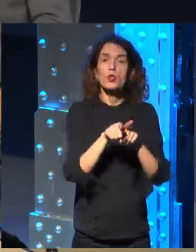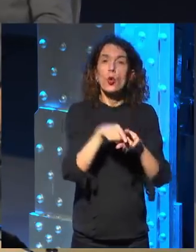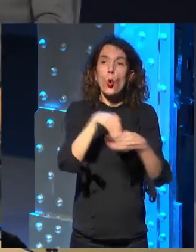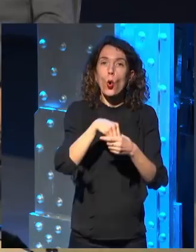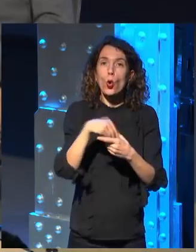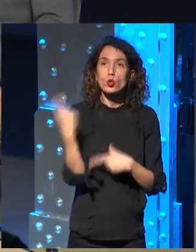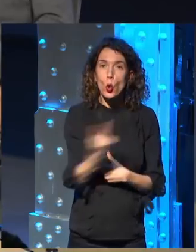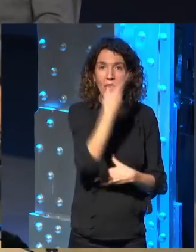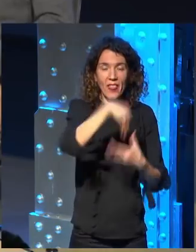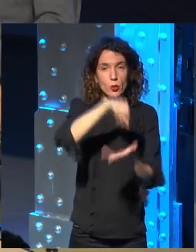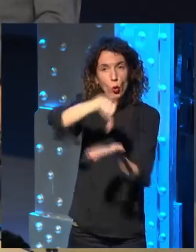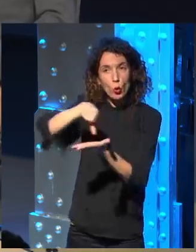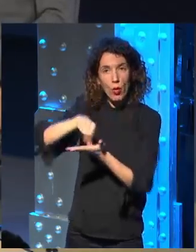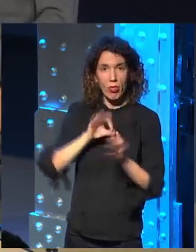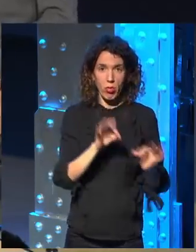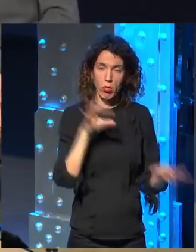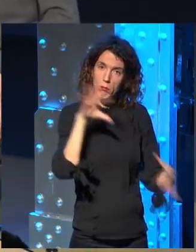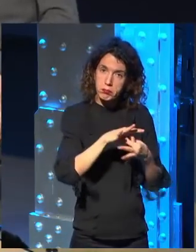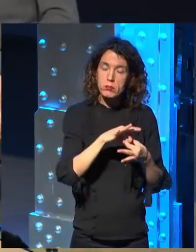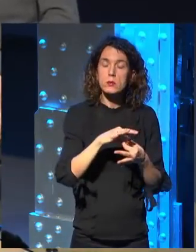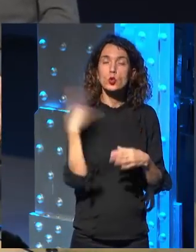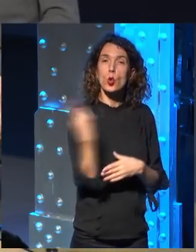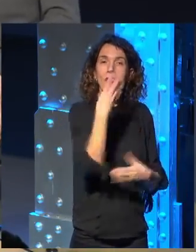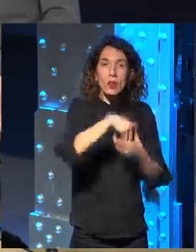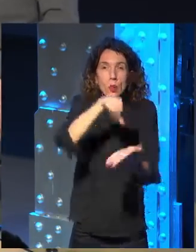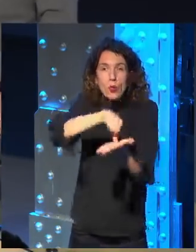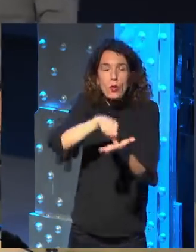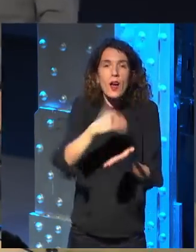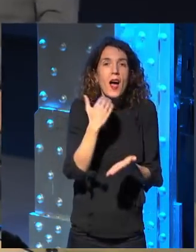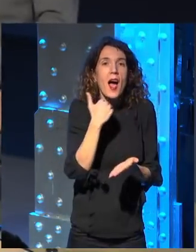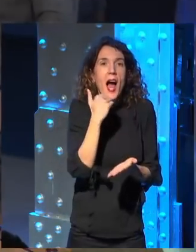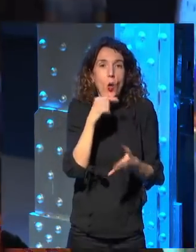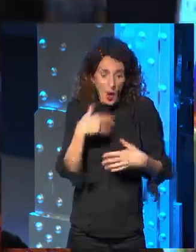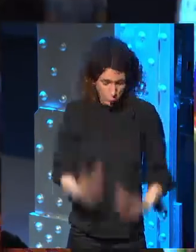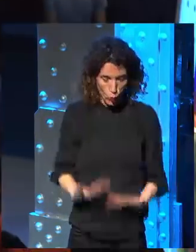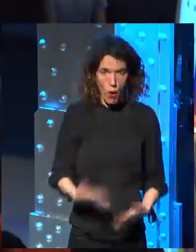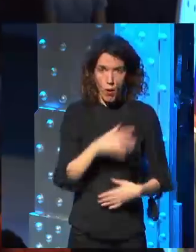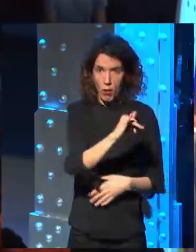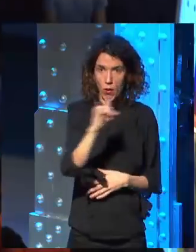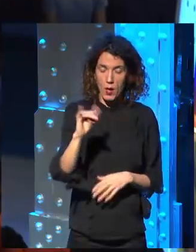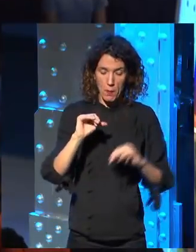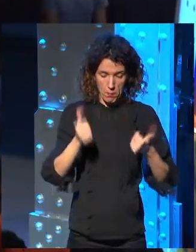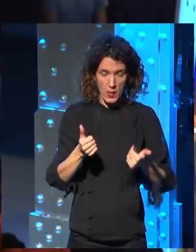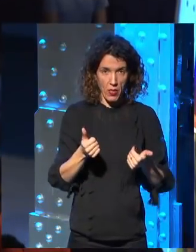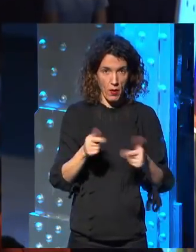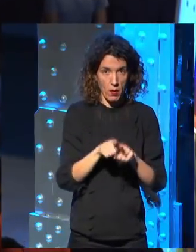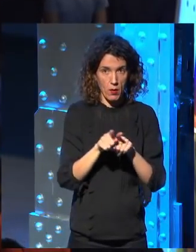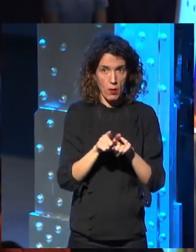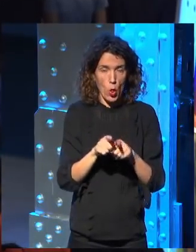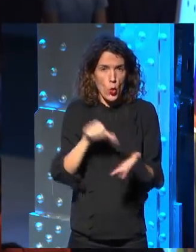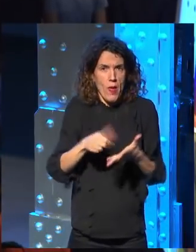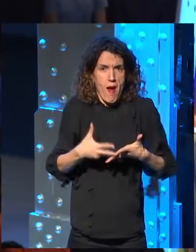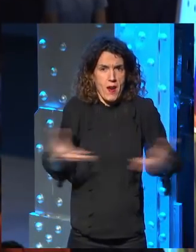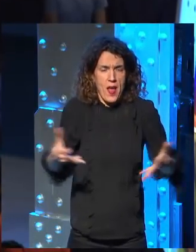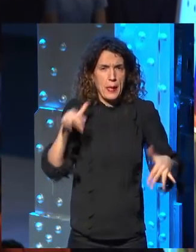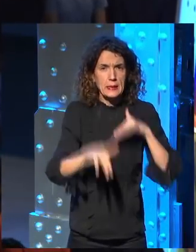ciudad, ¿no? Entonces, la soledad en la ciudad es una cosa muy contemporánea, es una cosa que empieza cuando empieza la gran ciudad